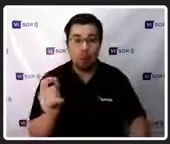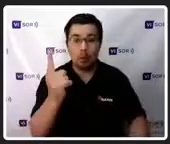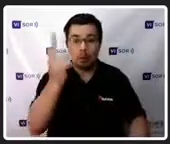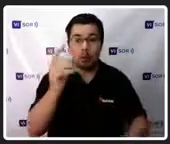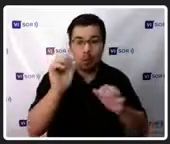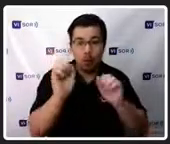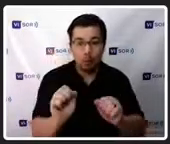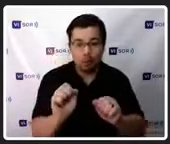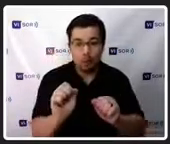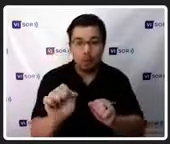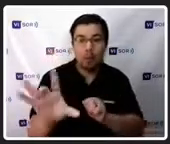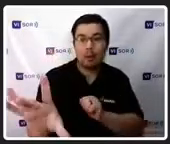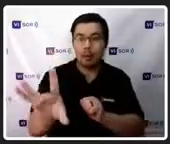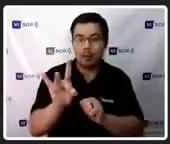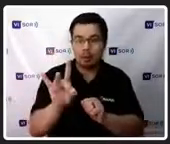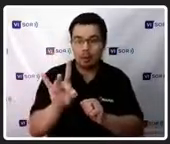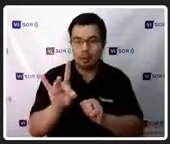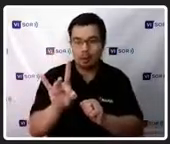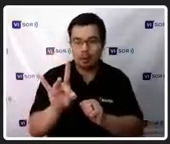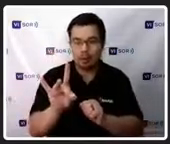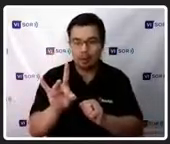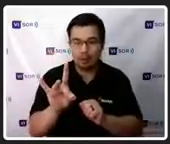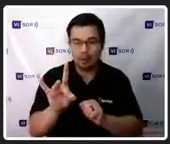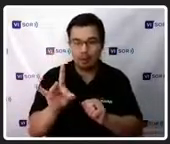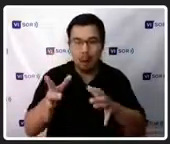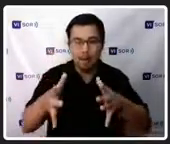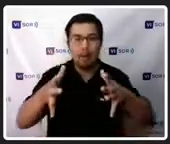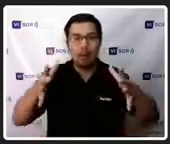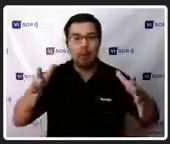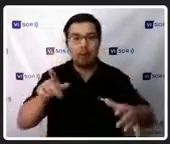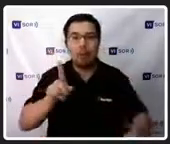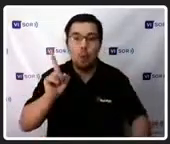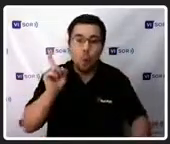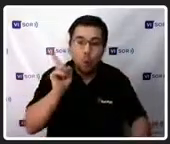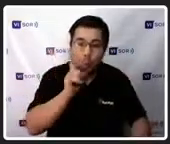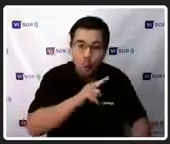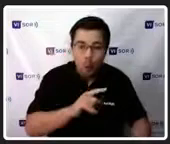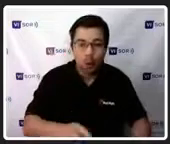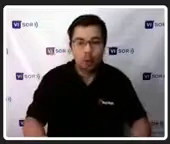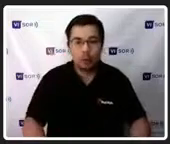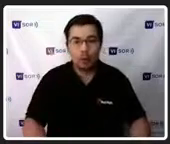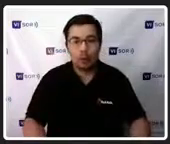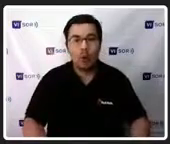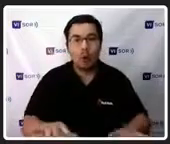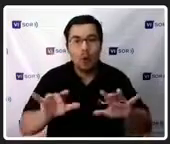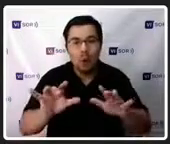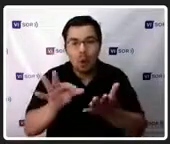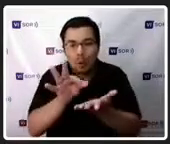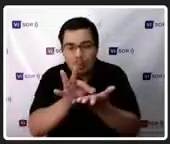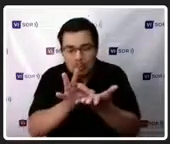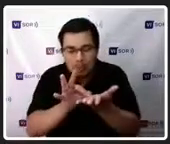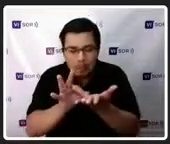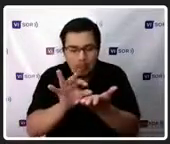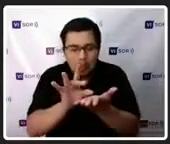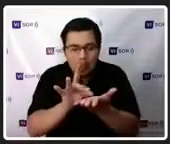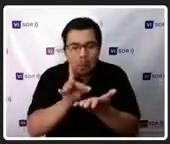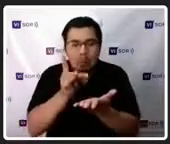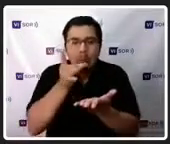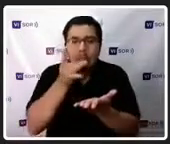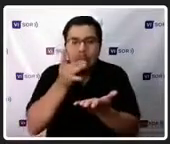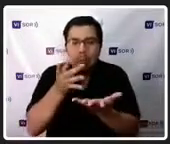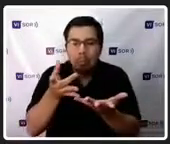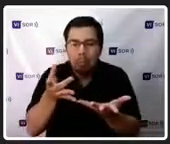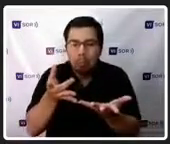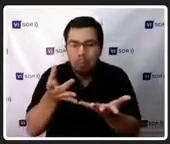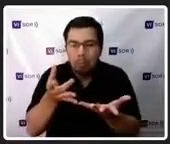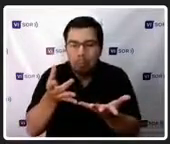torta. Entonces, porque si llegaste último, pucha, o no quedó torta, o te quedaron un par de miguitas. Entonces, si tú vas con más